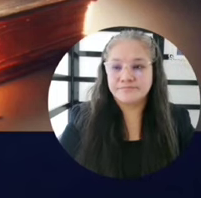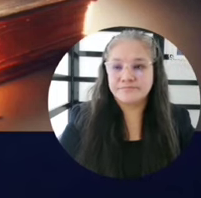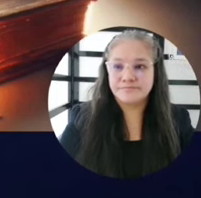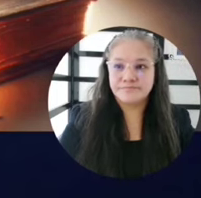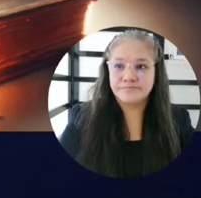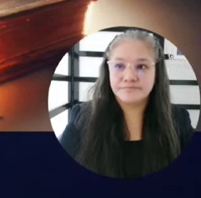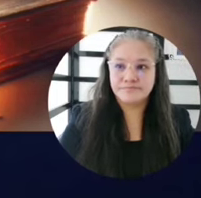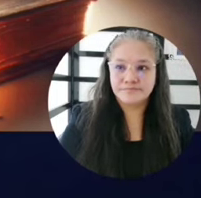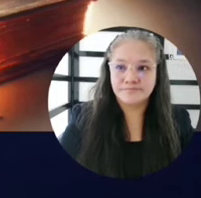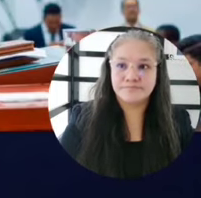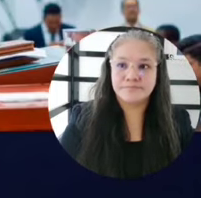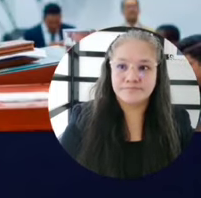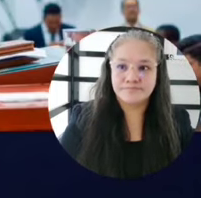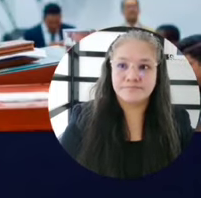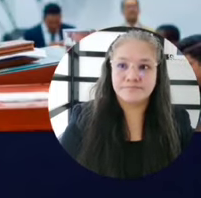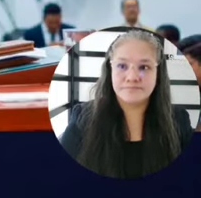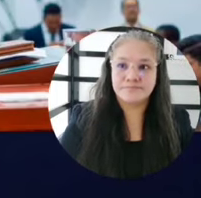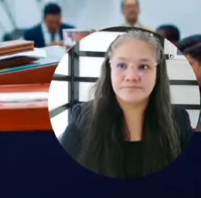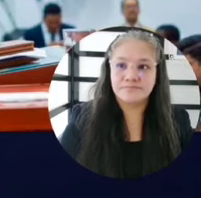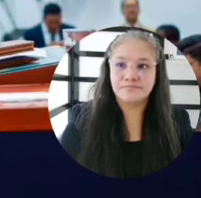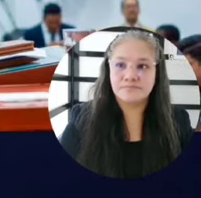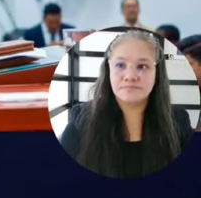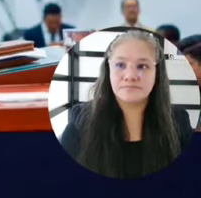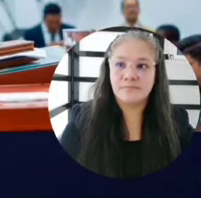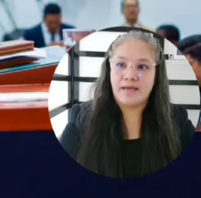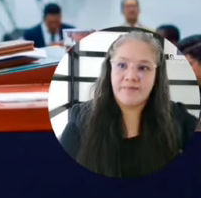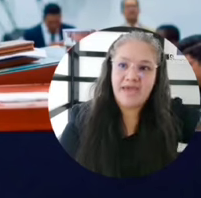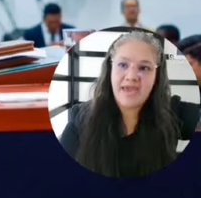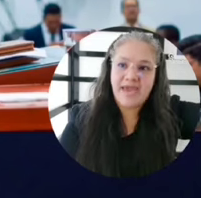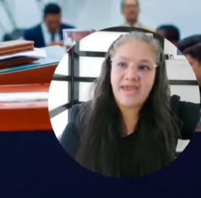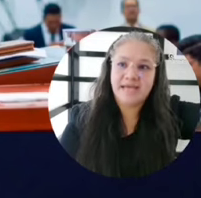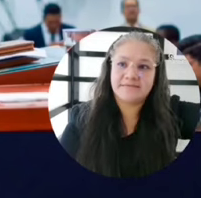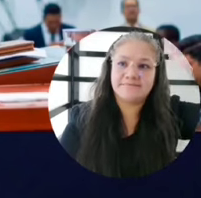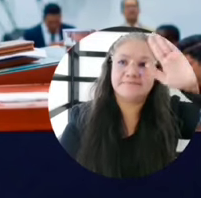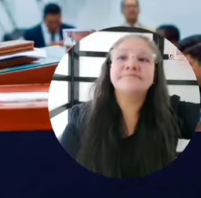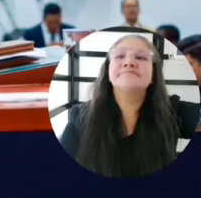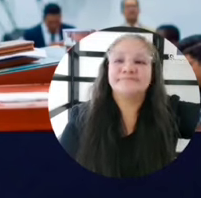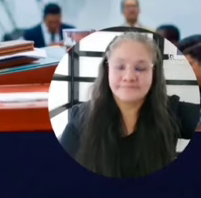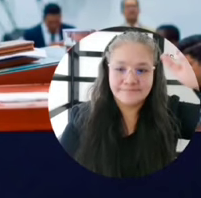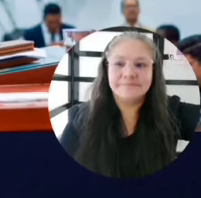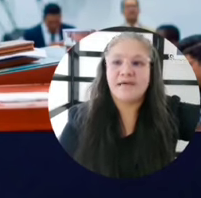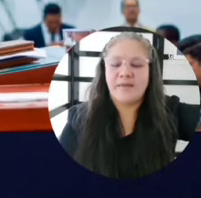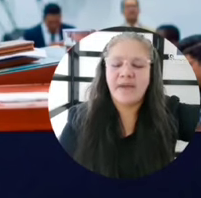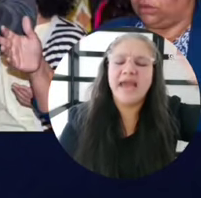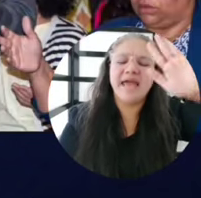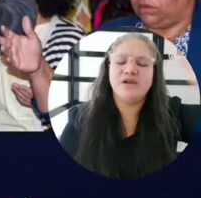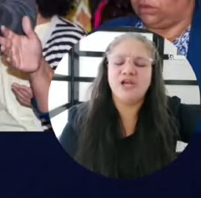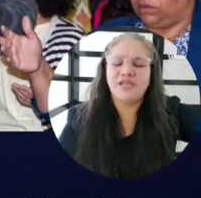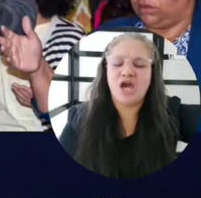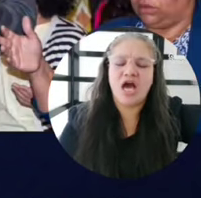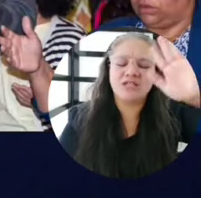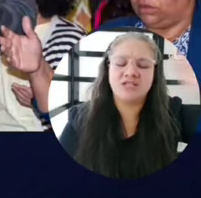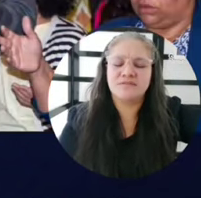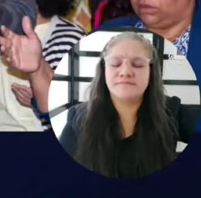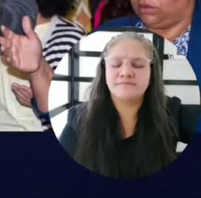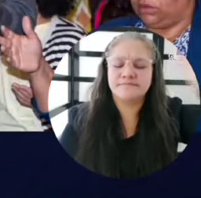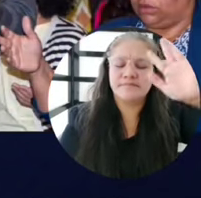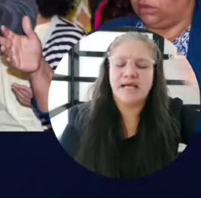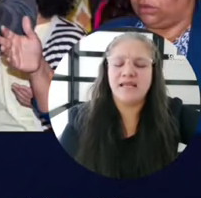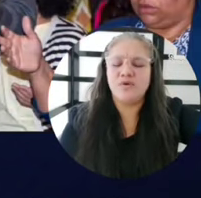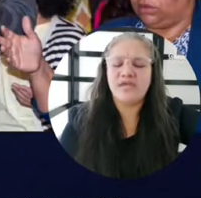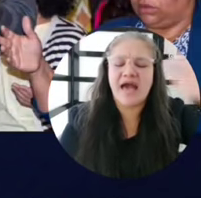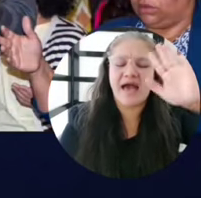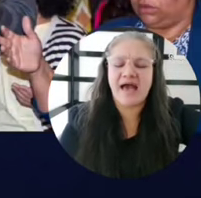otra criatura nueva. Y esta palabra a mí también me cambió, como a cientos aquí, a miles allá. Pero acá hay vidas que